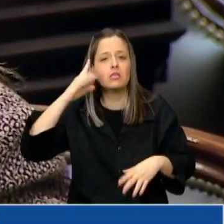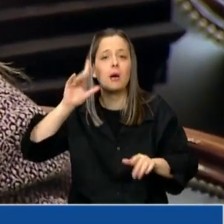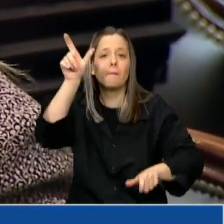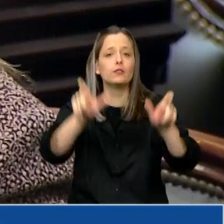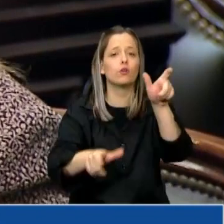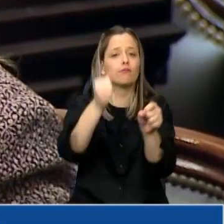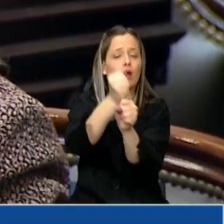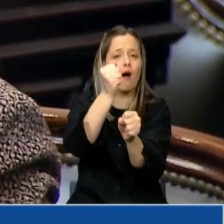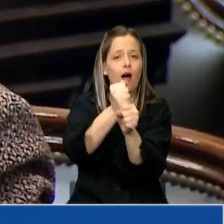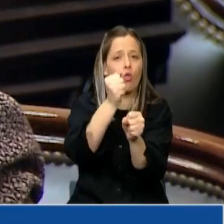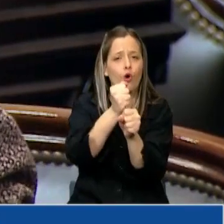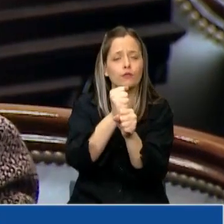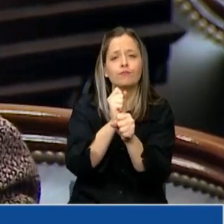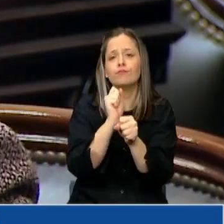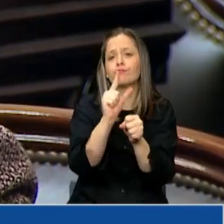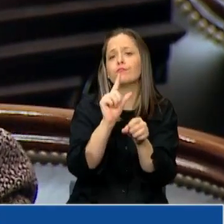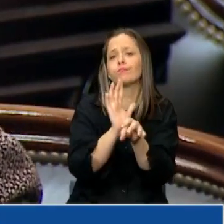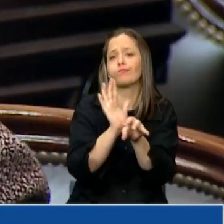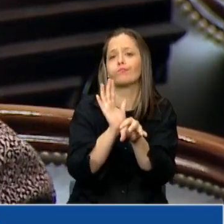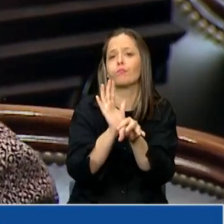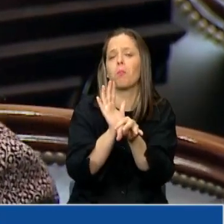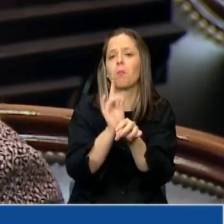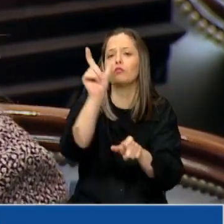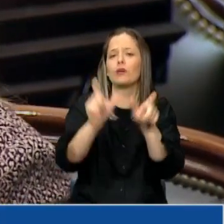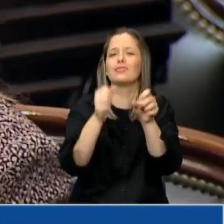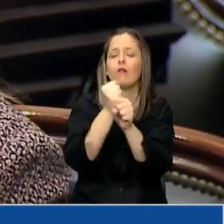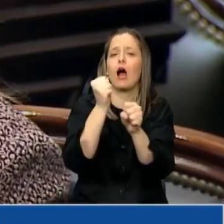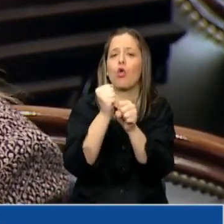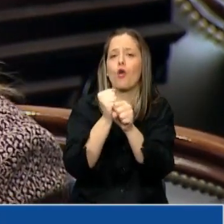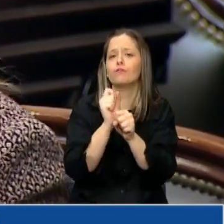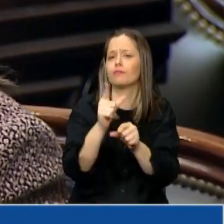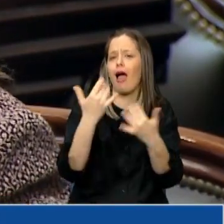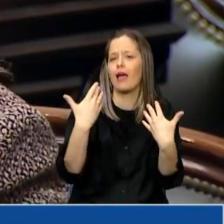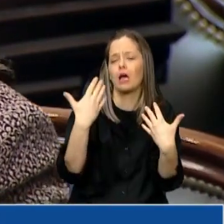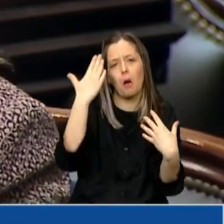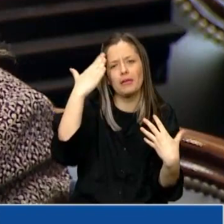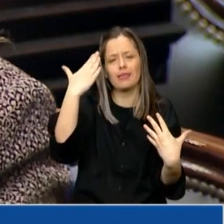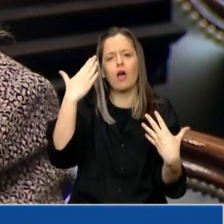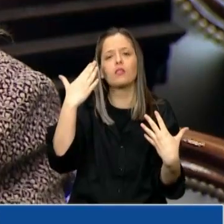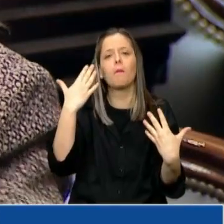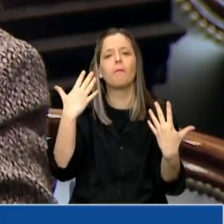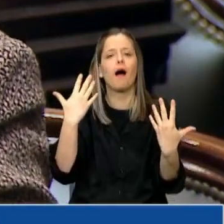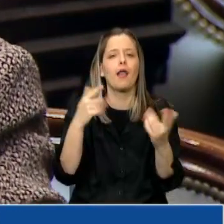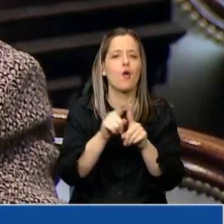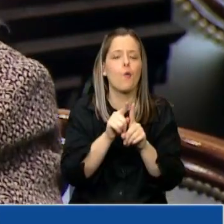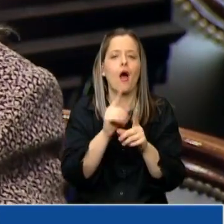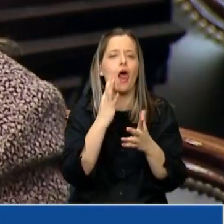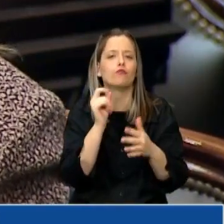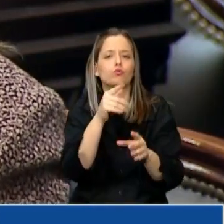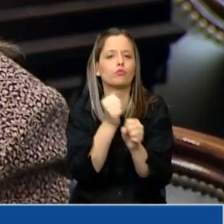trabajadores tienen un nivel de coeficiente intelectual como para que algo que hagan